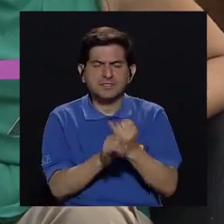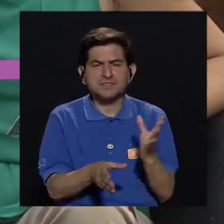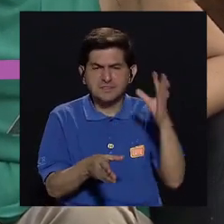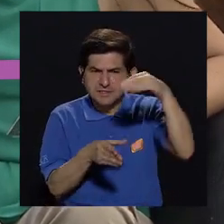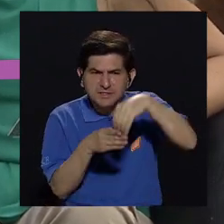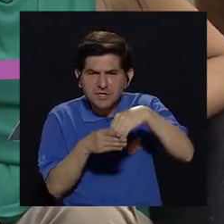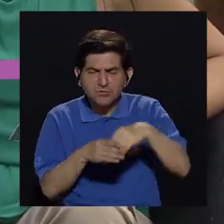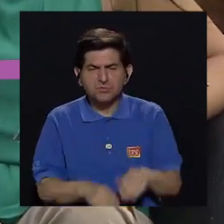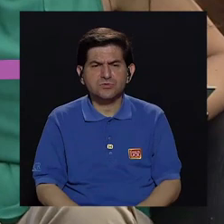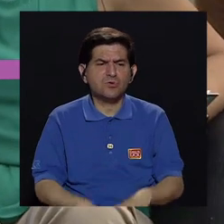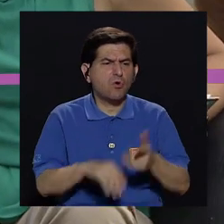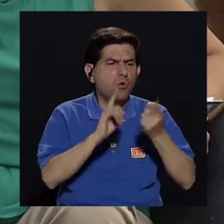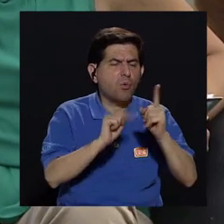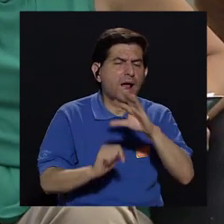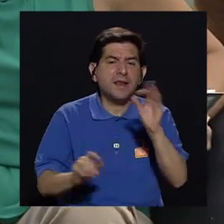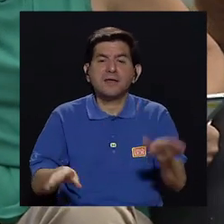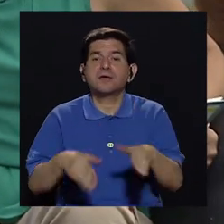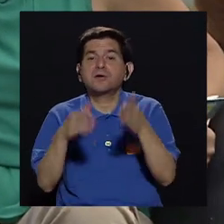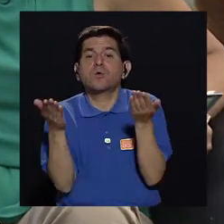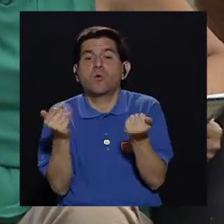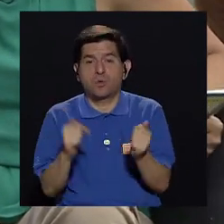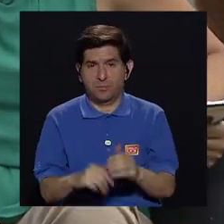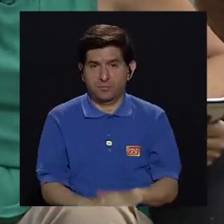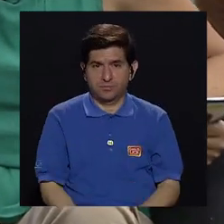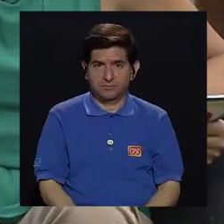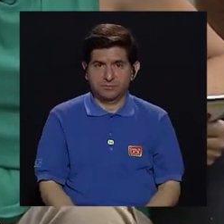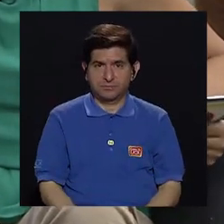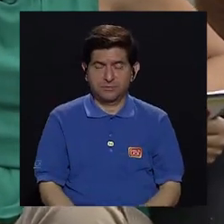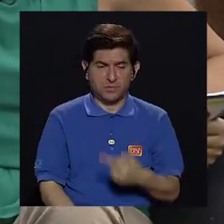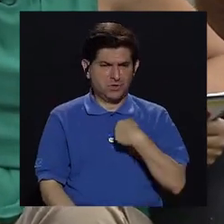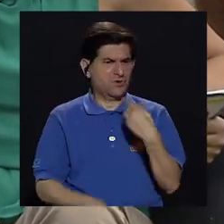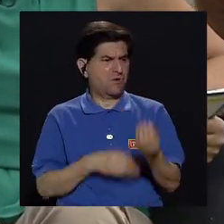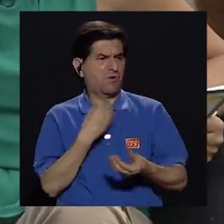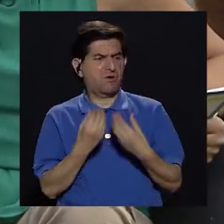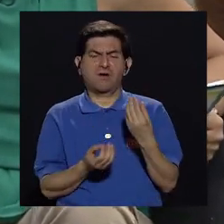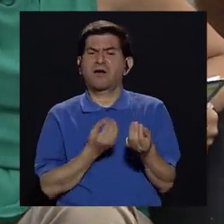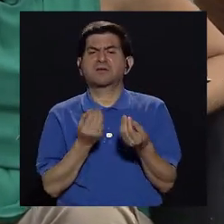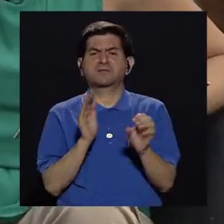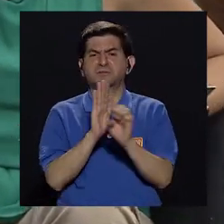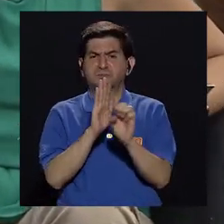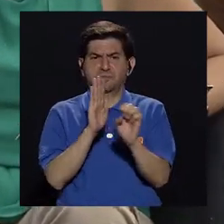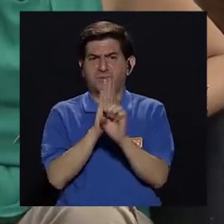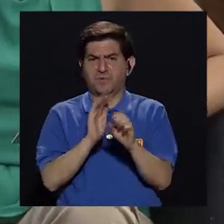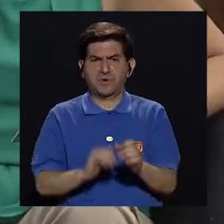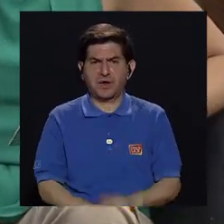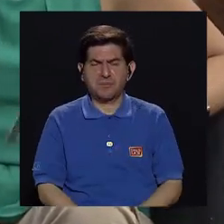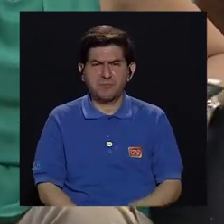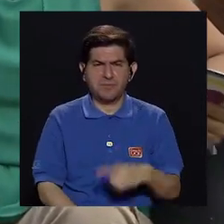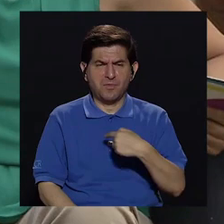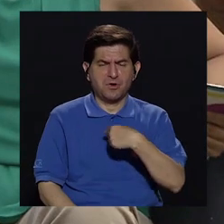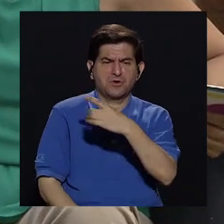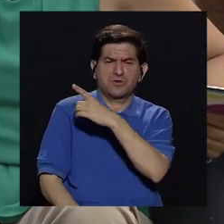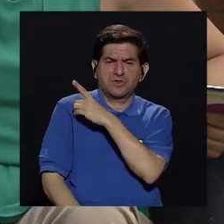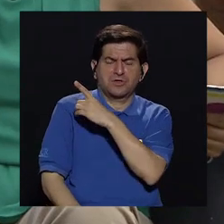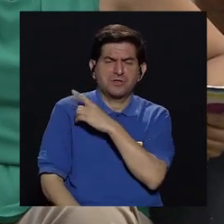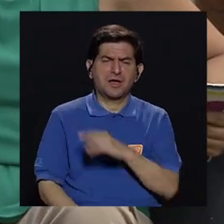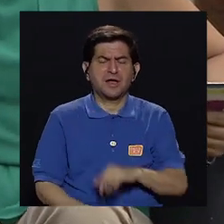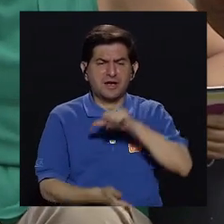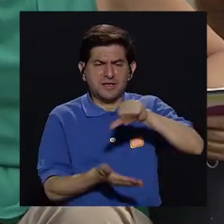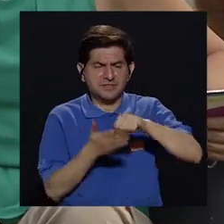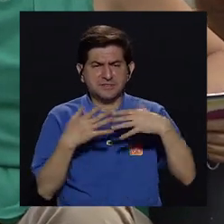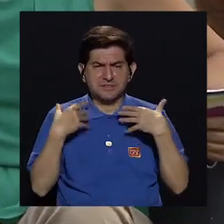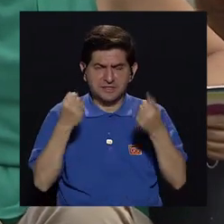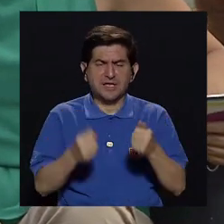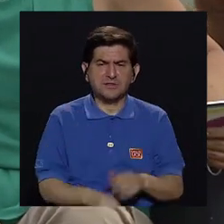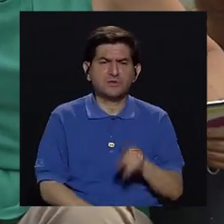¿Qué instituciones y cómo se integran, verdad? ¿A dónde? ¿Qué hago yo si estoy, digamos, dirigiendo un centro de salud,